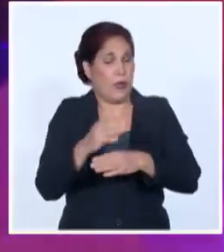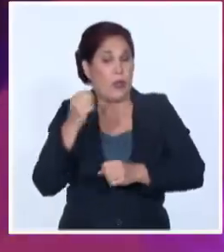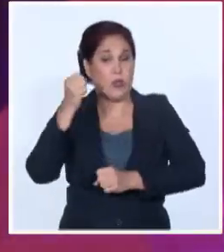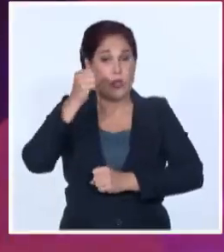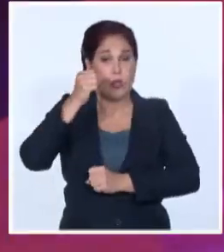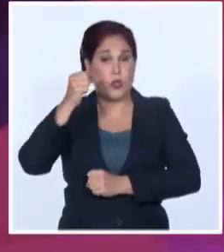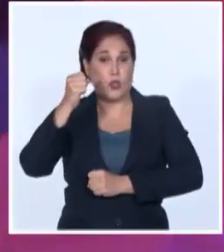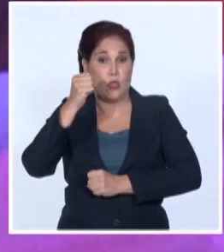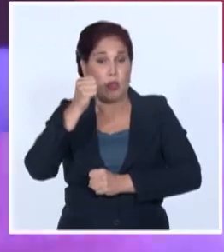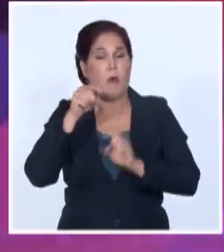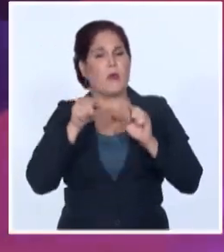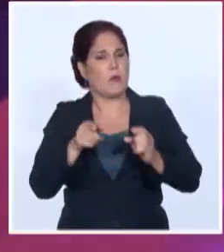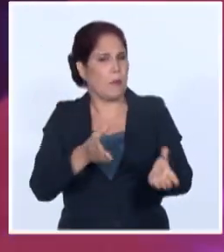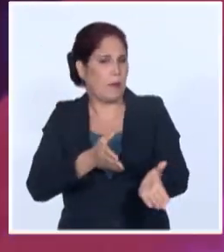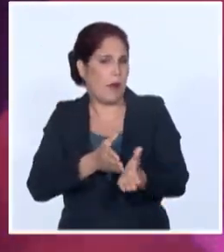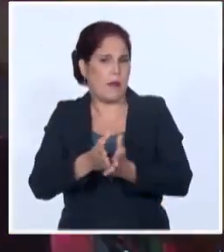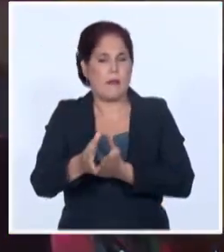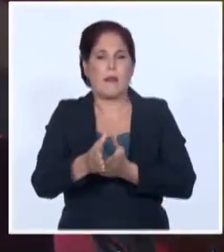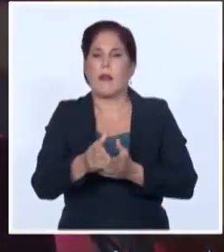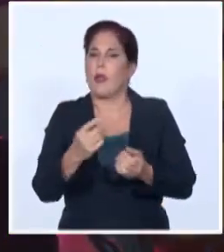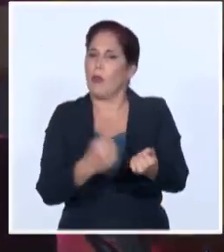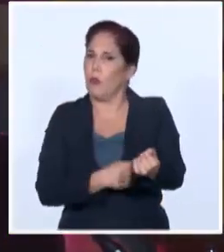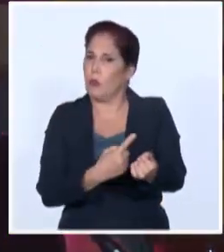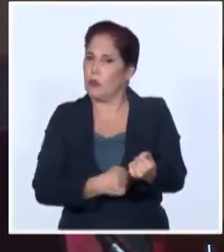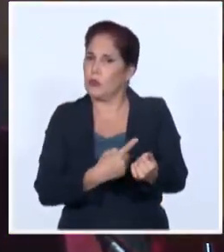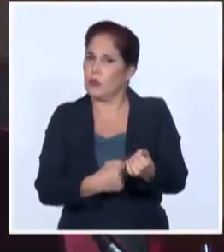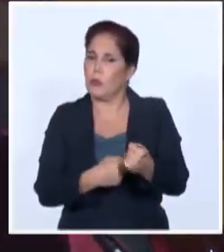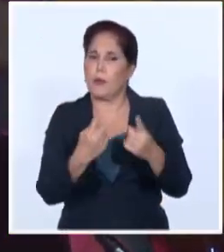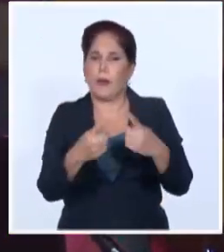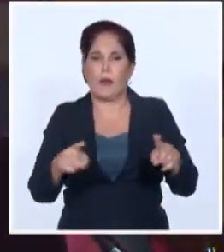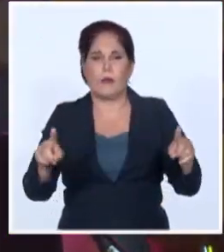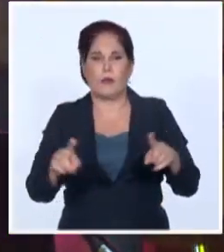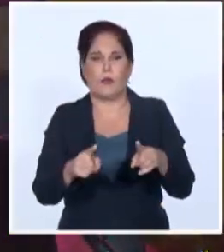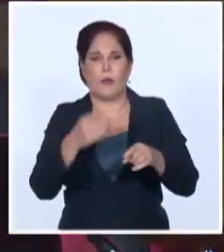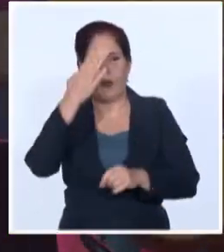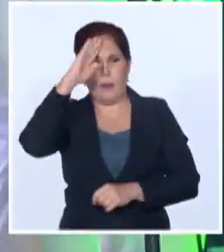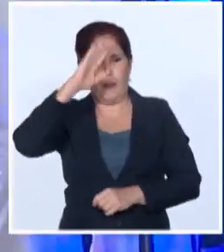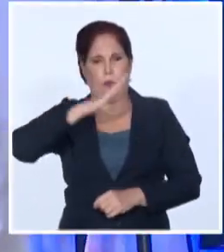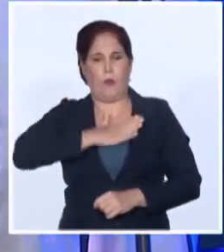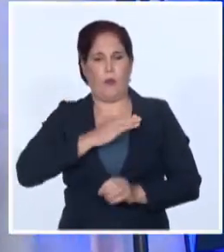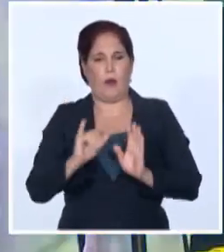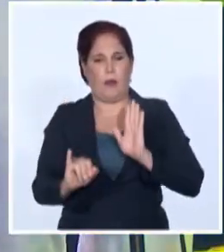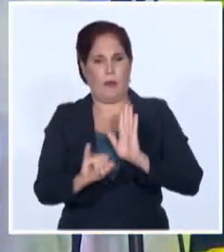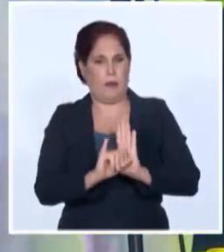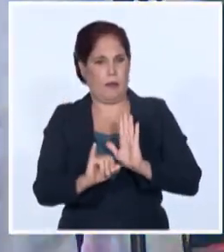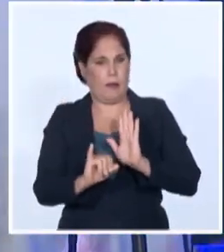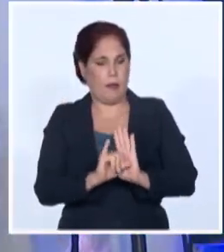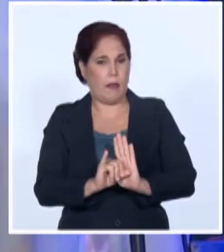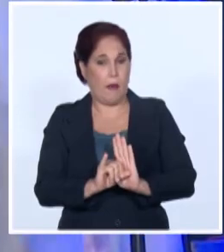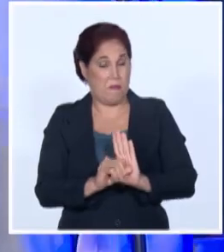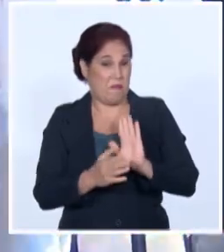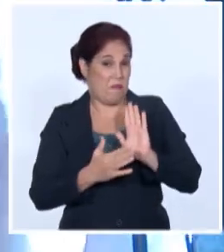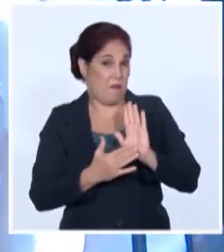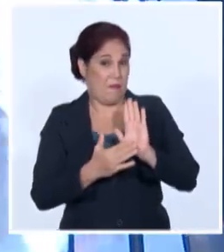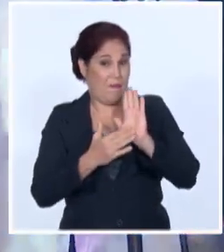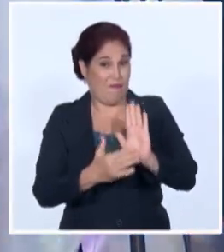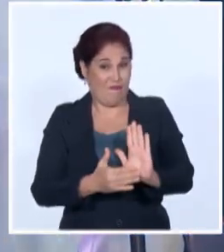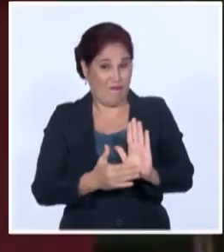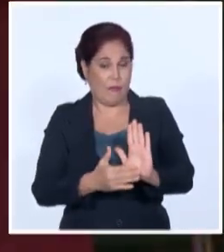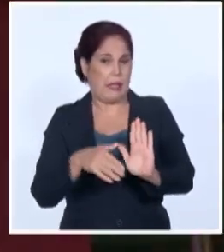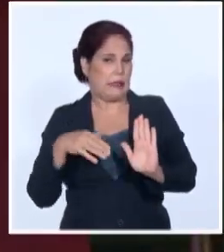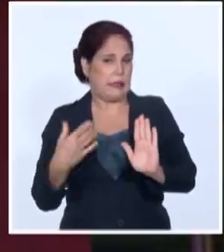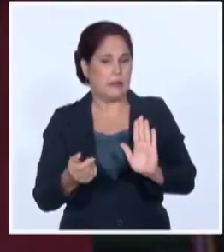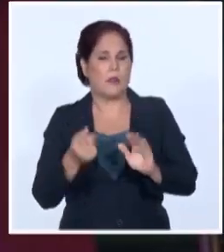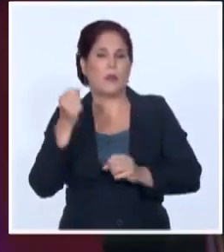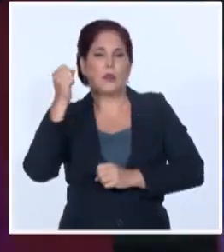Camacho mantiene vivas las canciones de la música tradicional cubana. Refleja la riqueza y perpetuidad del